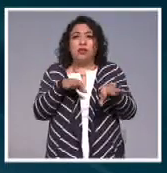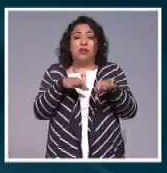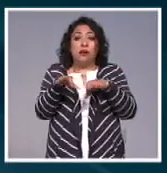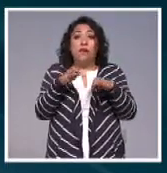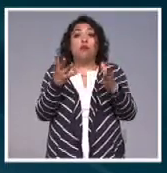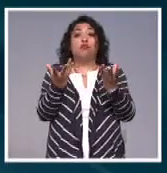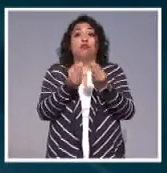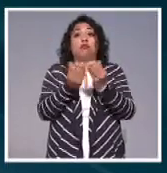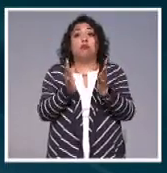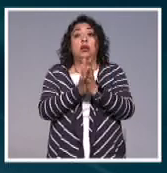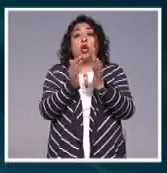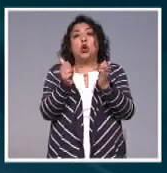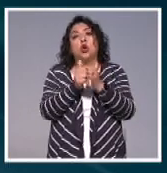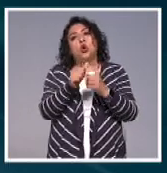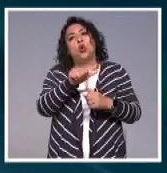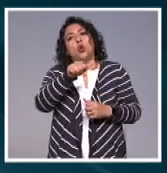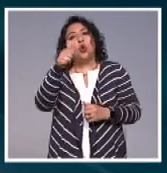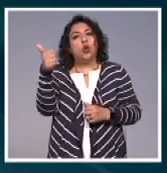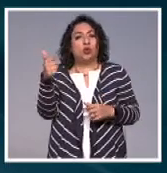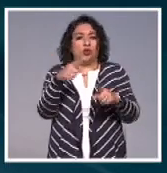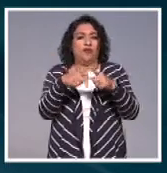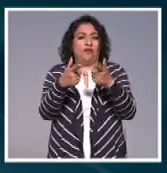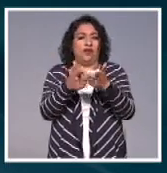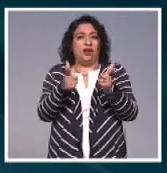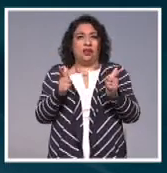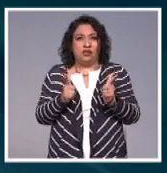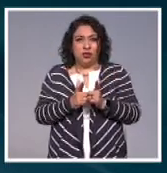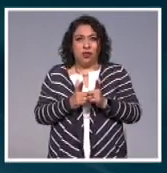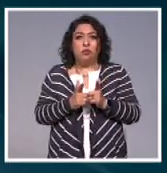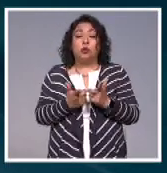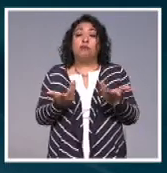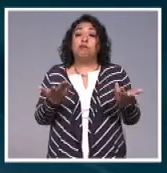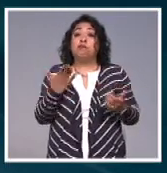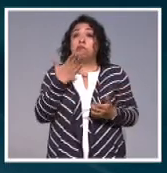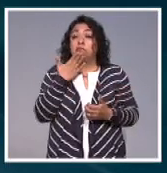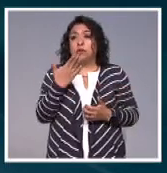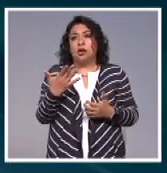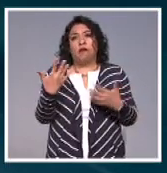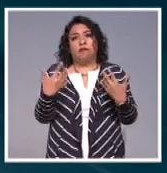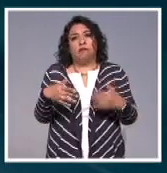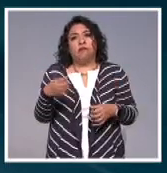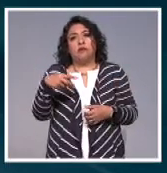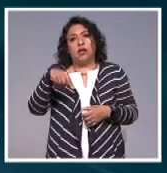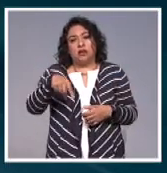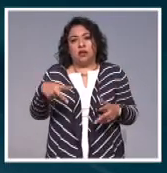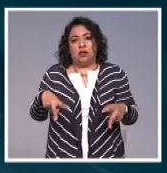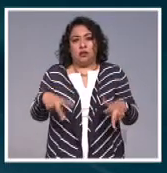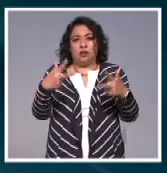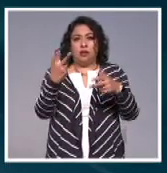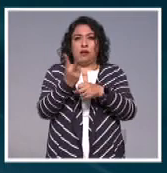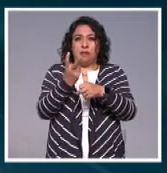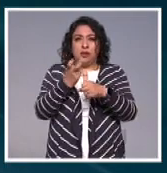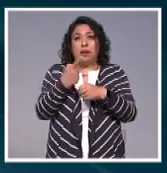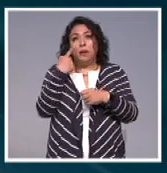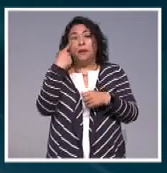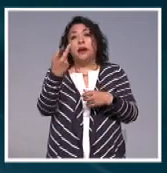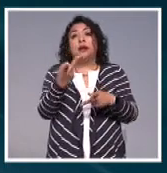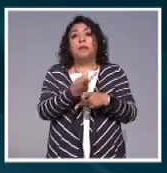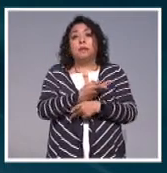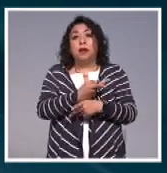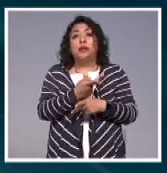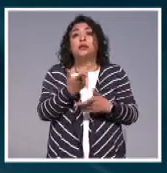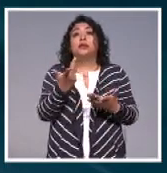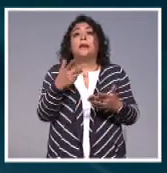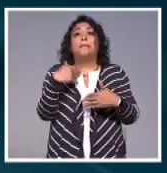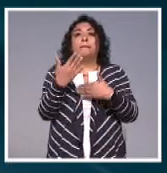y colaboración que está haciendo además con otras agrupaciones. Y qué bueno y qué honor tenerla en Mirando Música, y estaremos al pendiente, mi querido Juan Arturo,